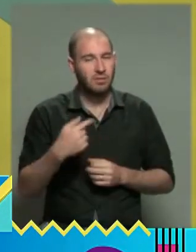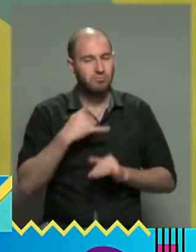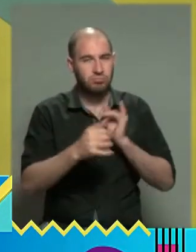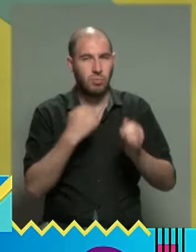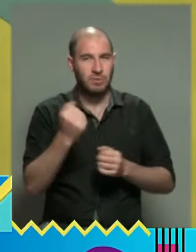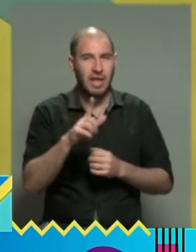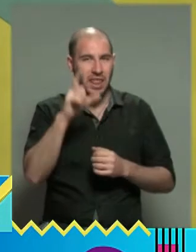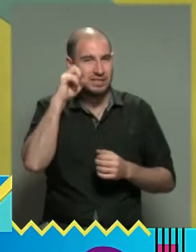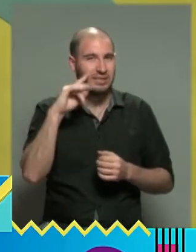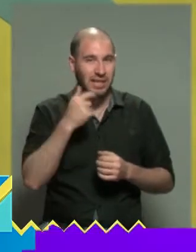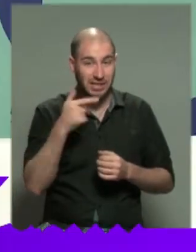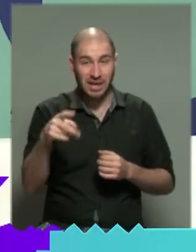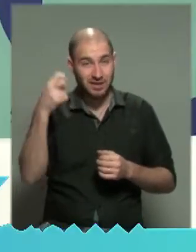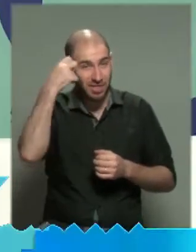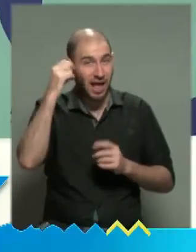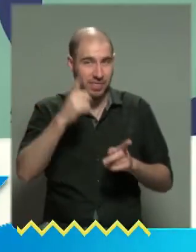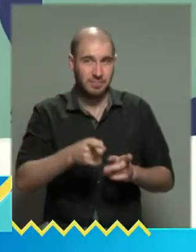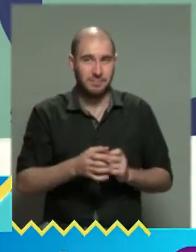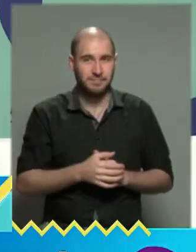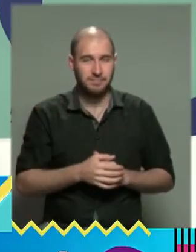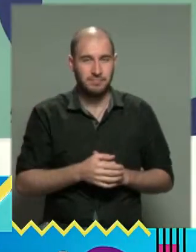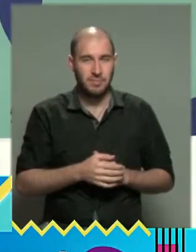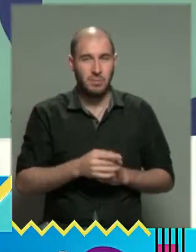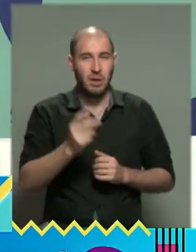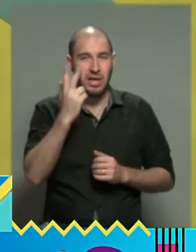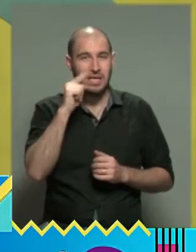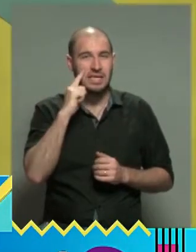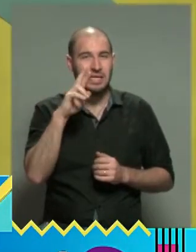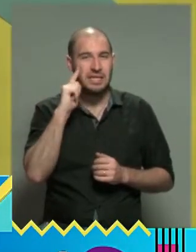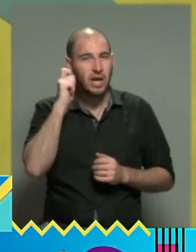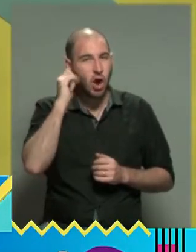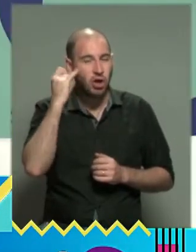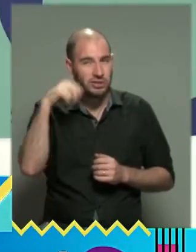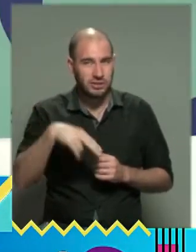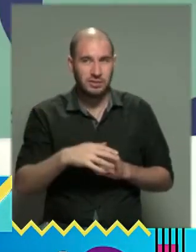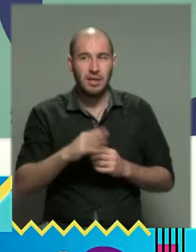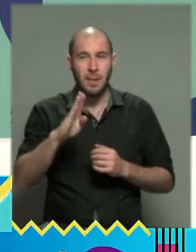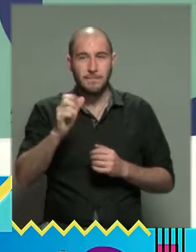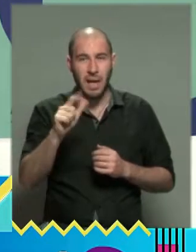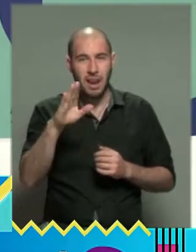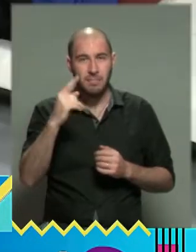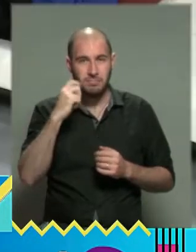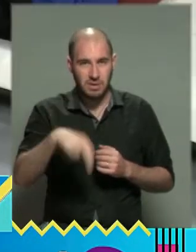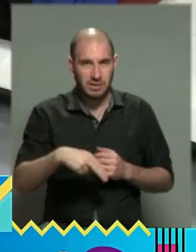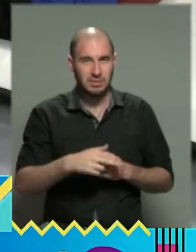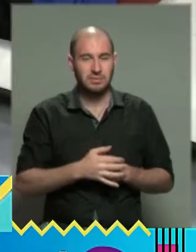lo del lencinismo, que era radicalismo también, digamos, ¿no? O Irigoyen, que... Balbín, bueno,